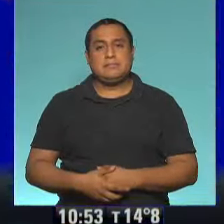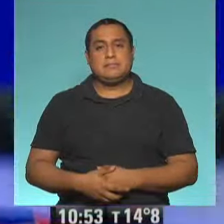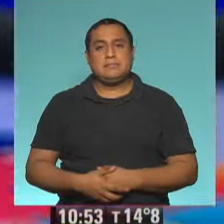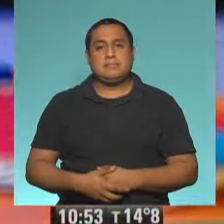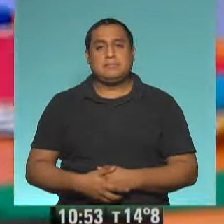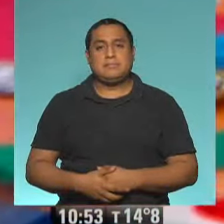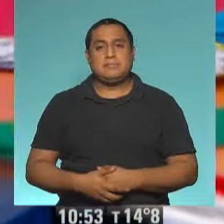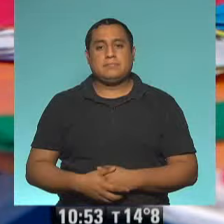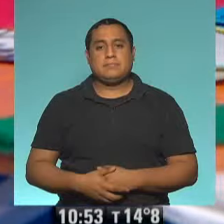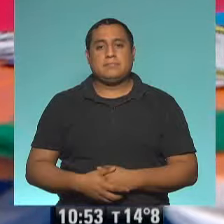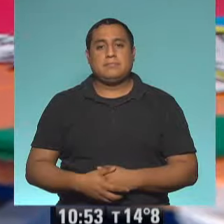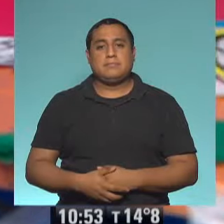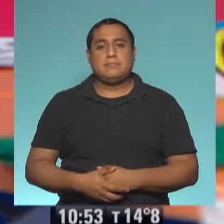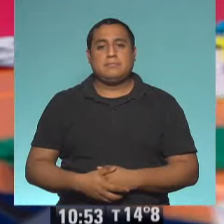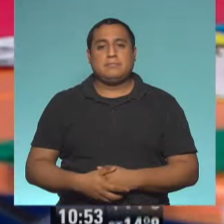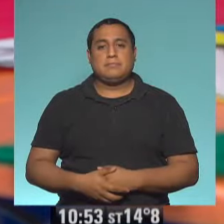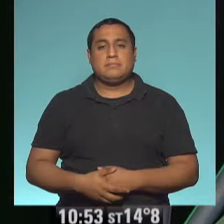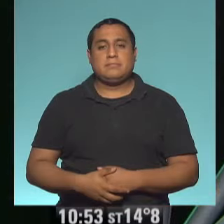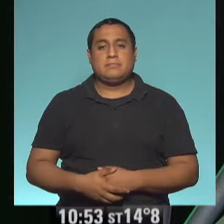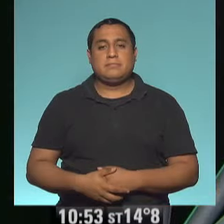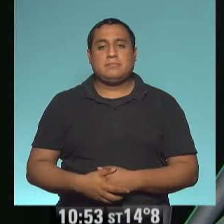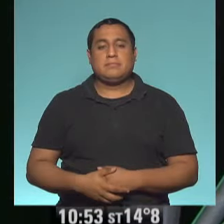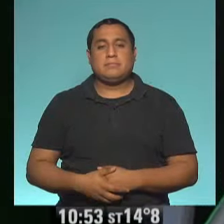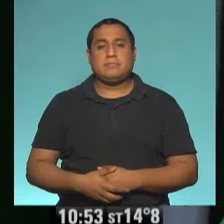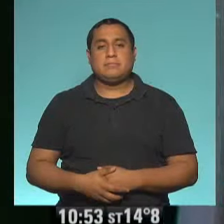estandarte. Ahí está. Ahí está.